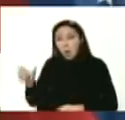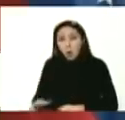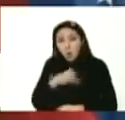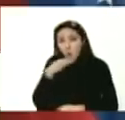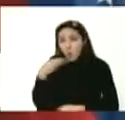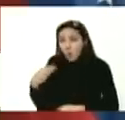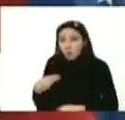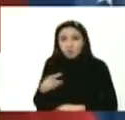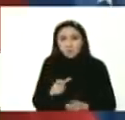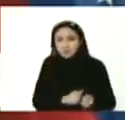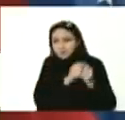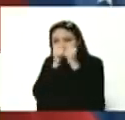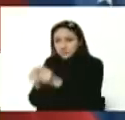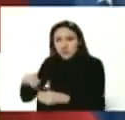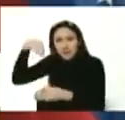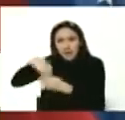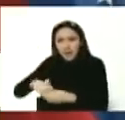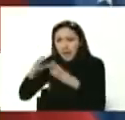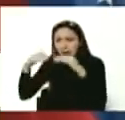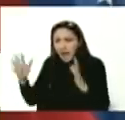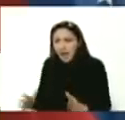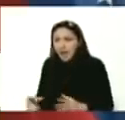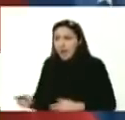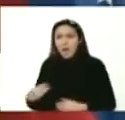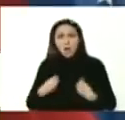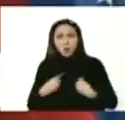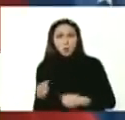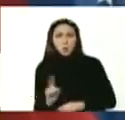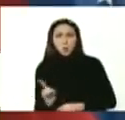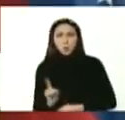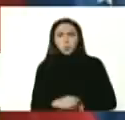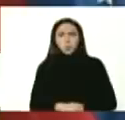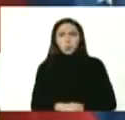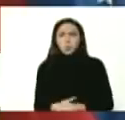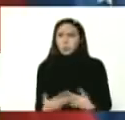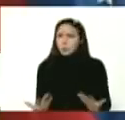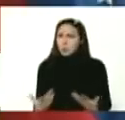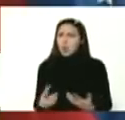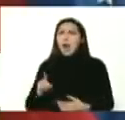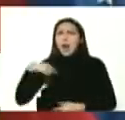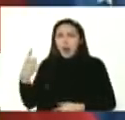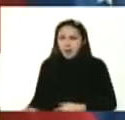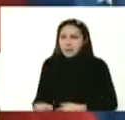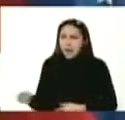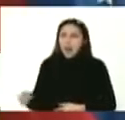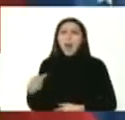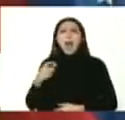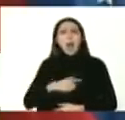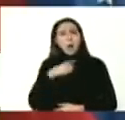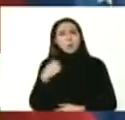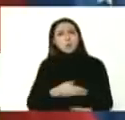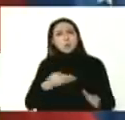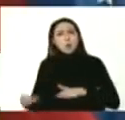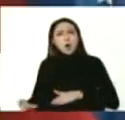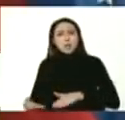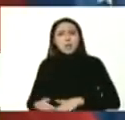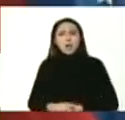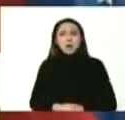una casa donde ella ni siquiera vive y aparece la misma muerta en circunstancias